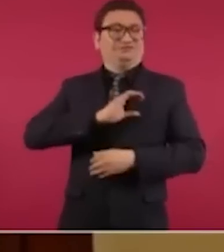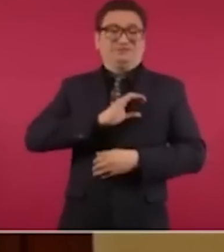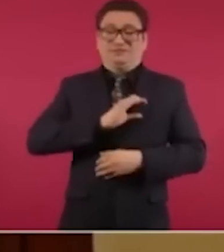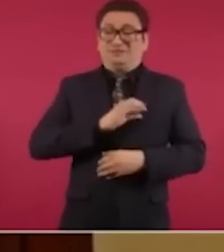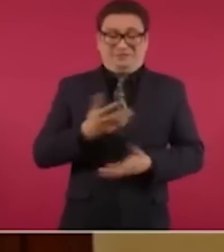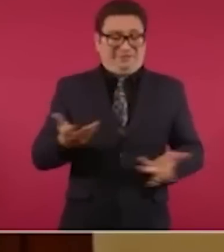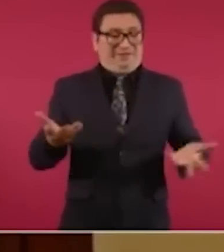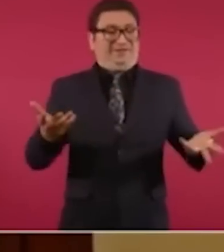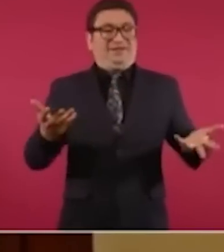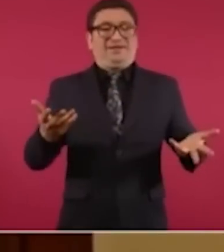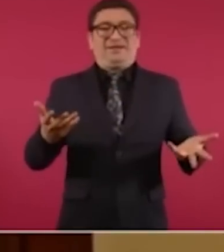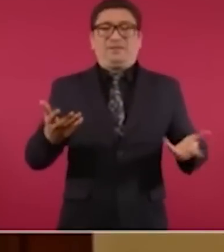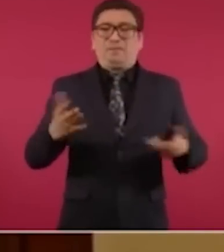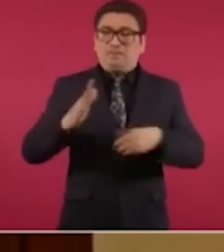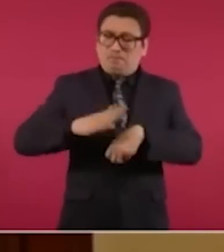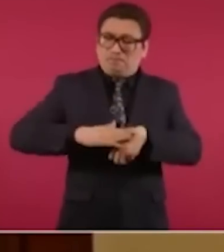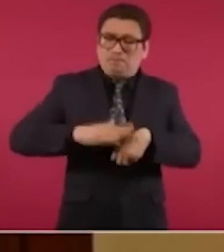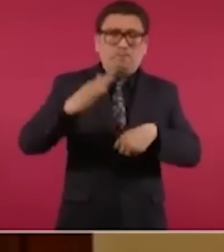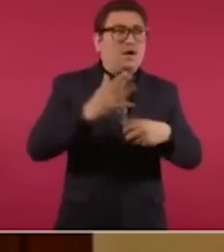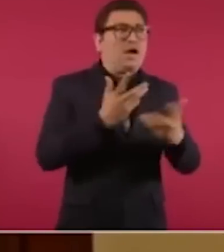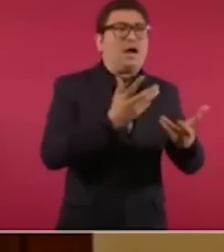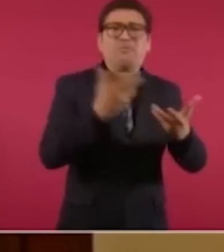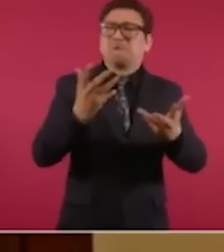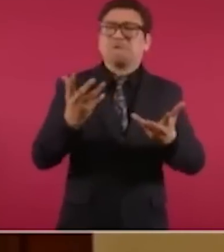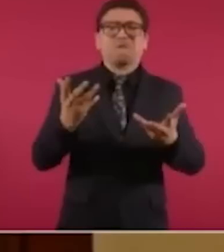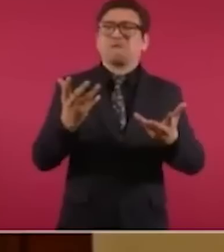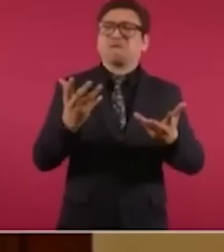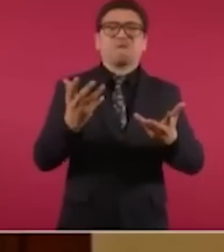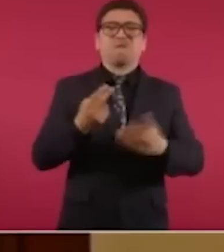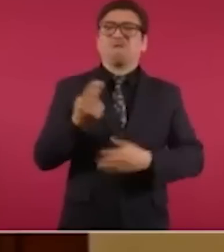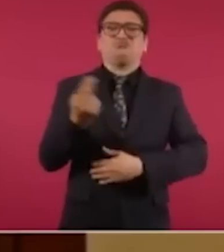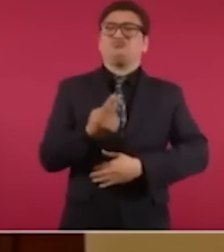más podría pedir